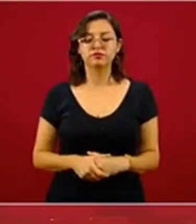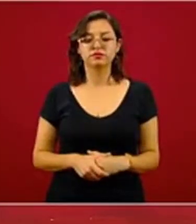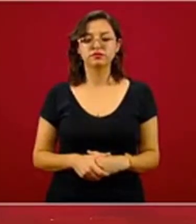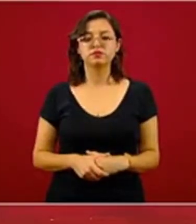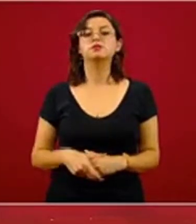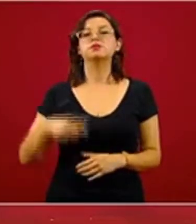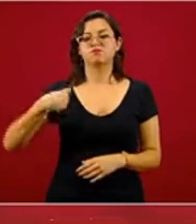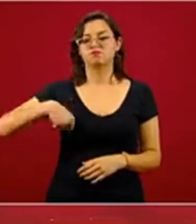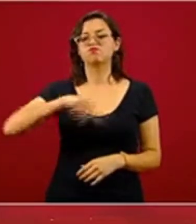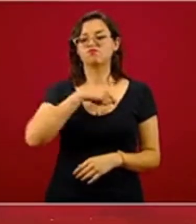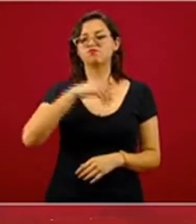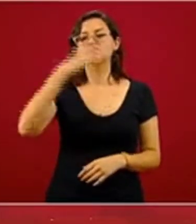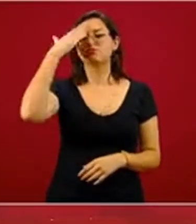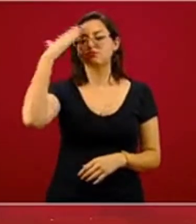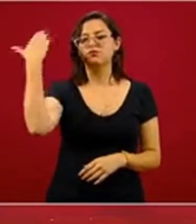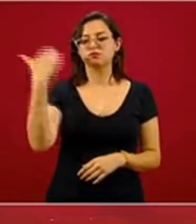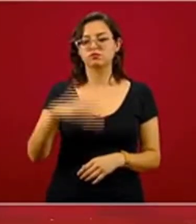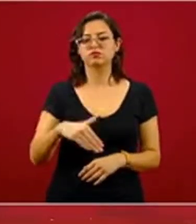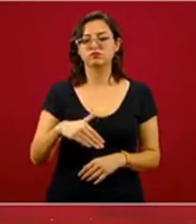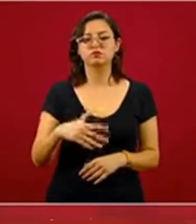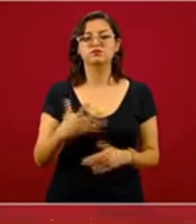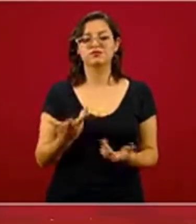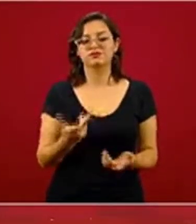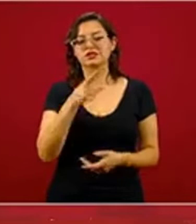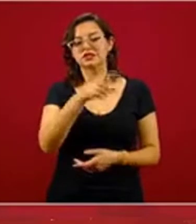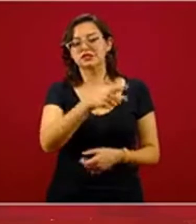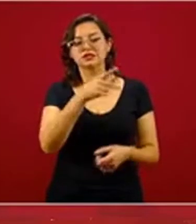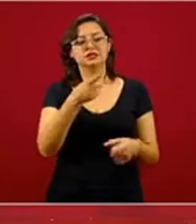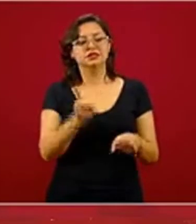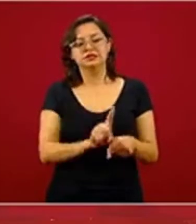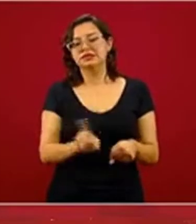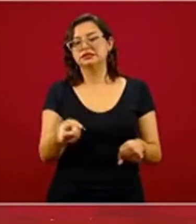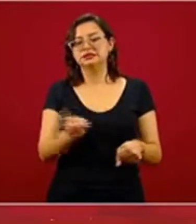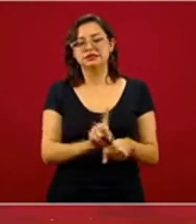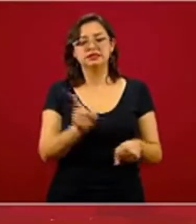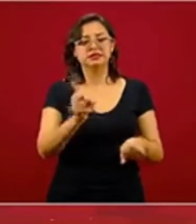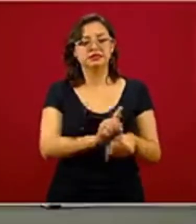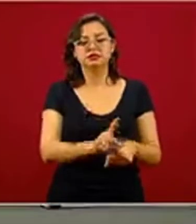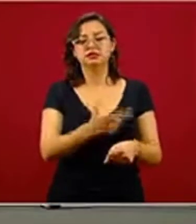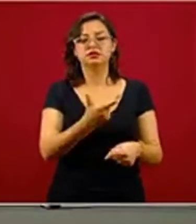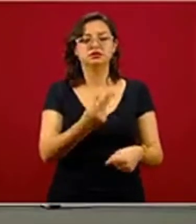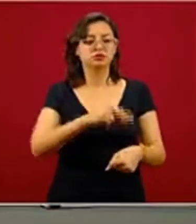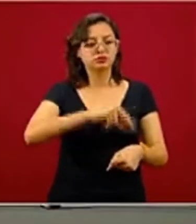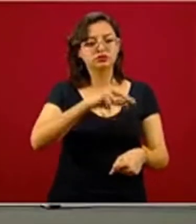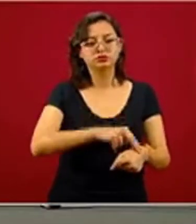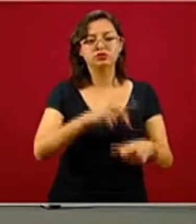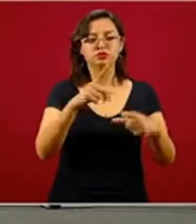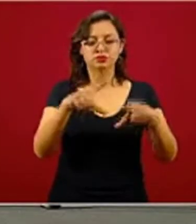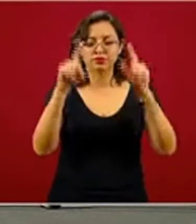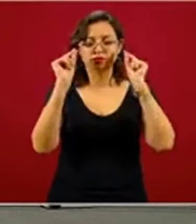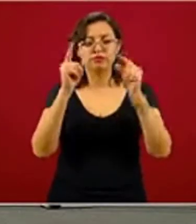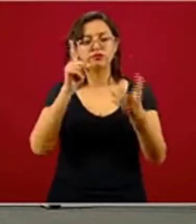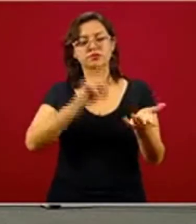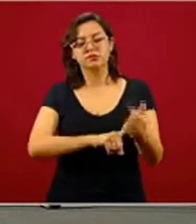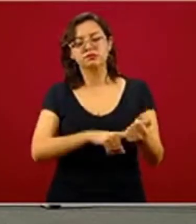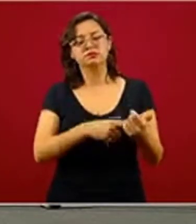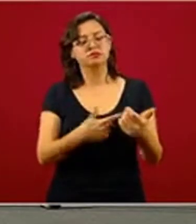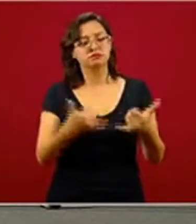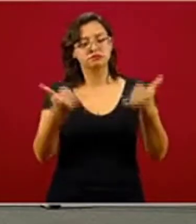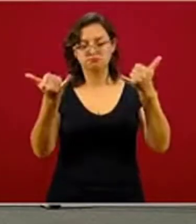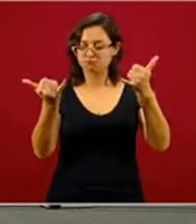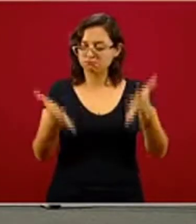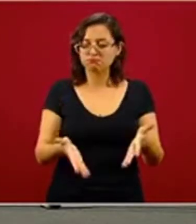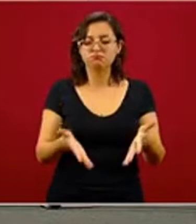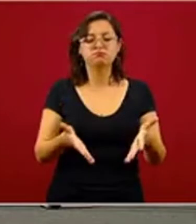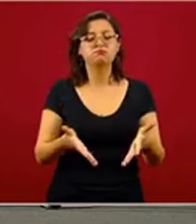estamos conscientes de lo que están viviendo todos los días nuestras compañeras y compañeros trabajadores del sector salud,